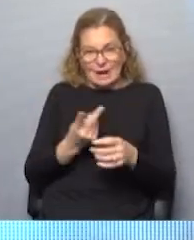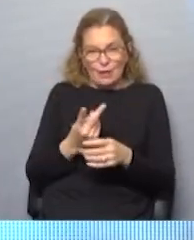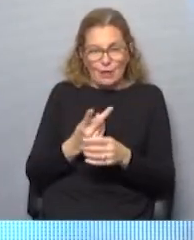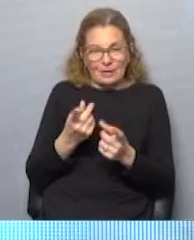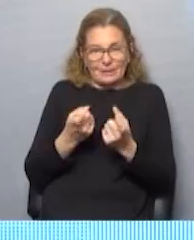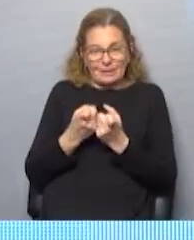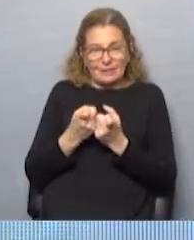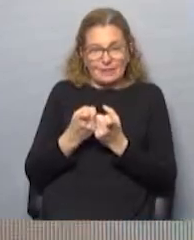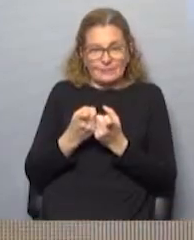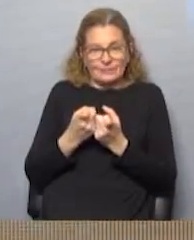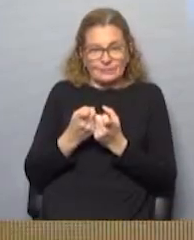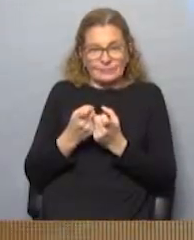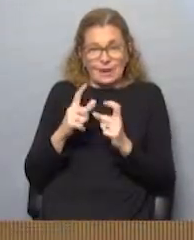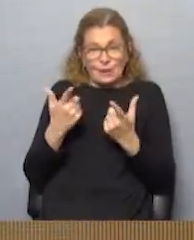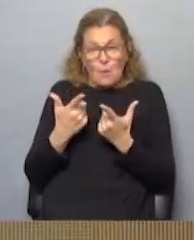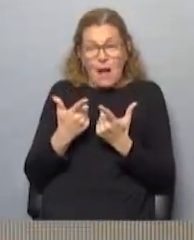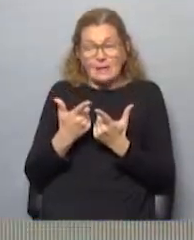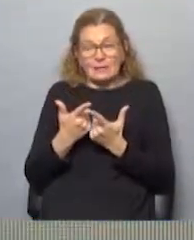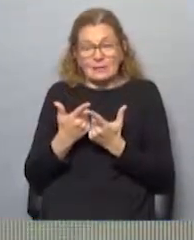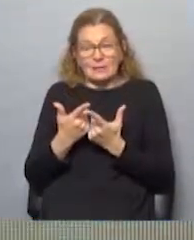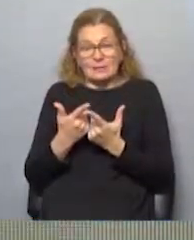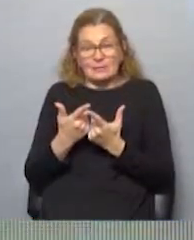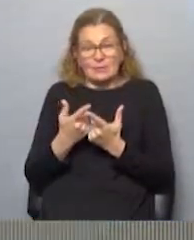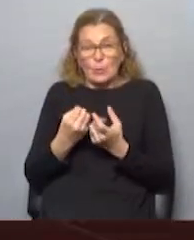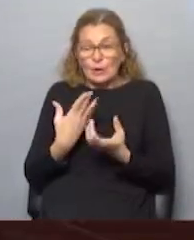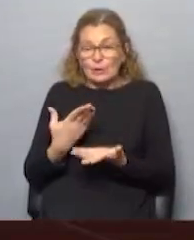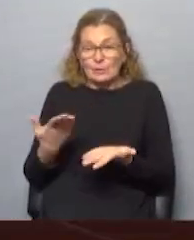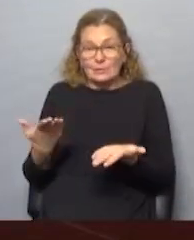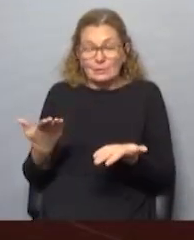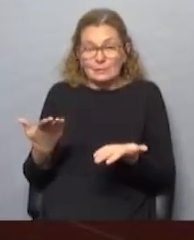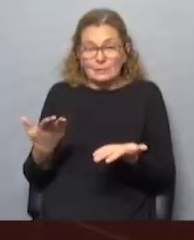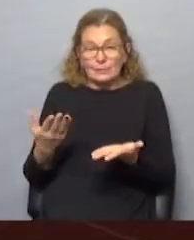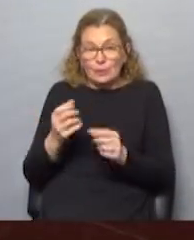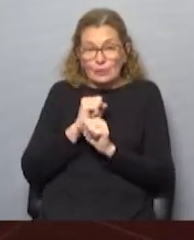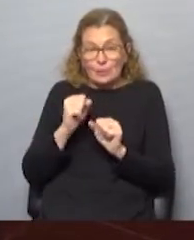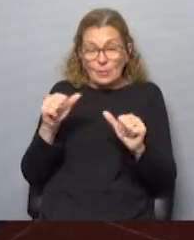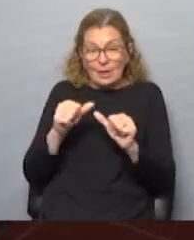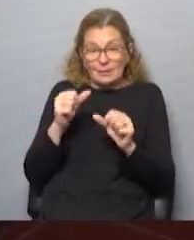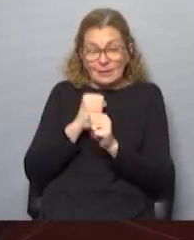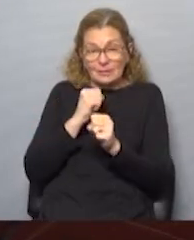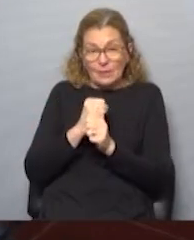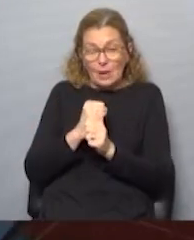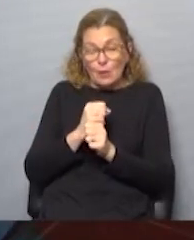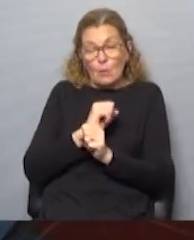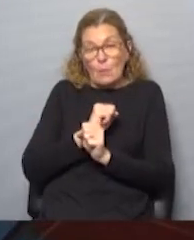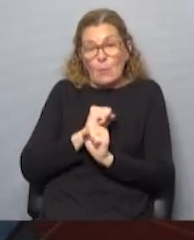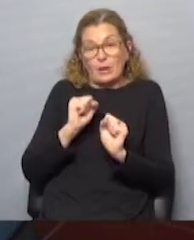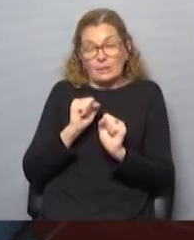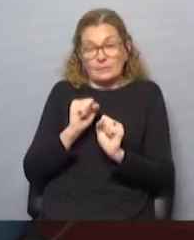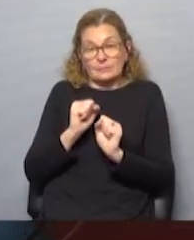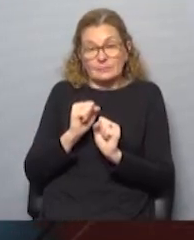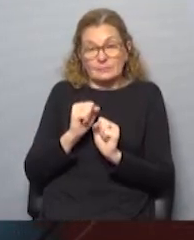si no tienes digamos los recursos bueno es que es que es que no se puede hacer el trabajo como se debe